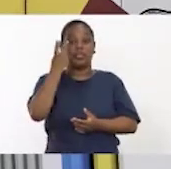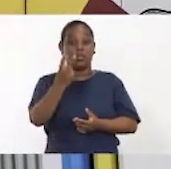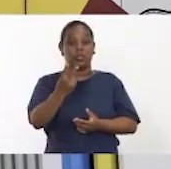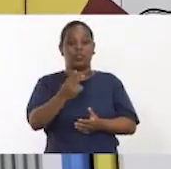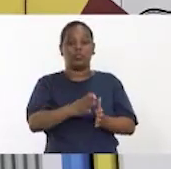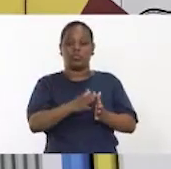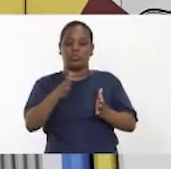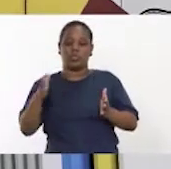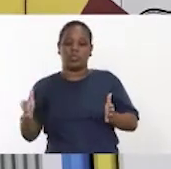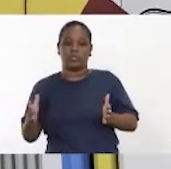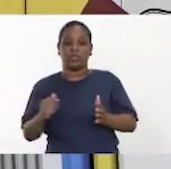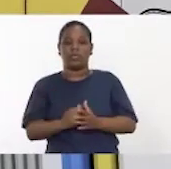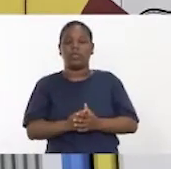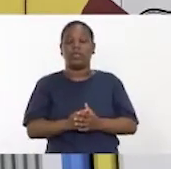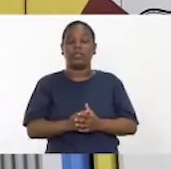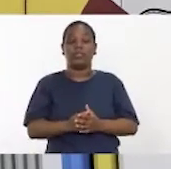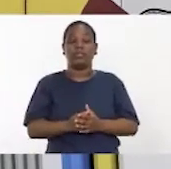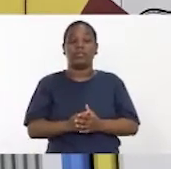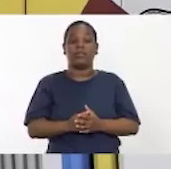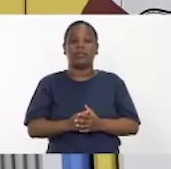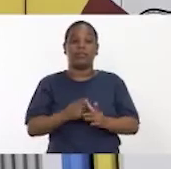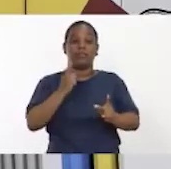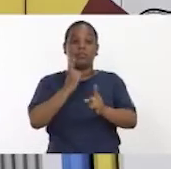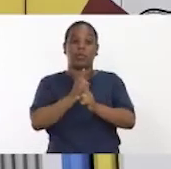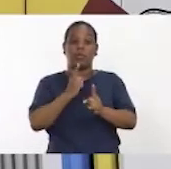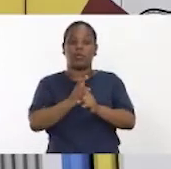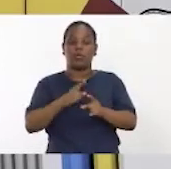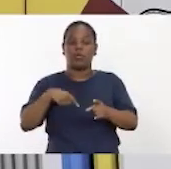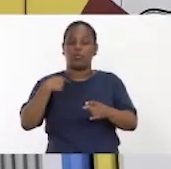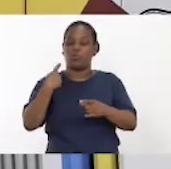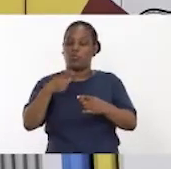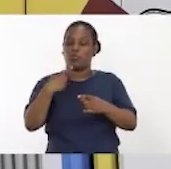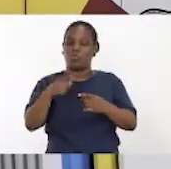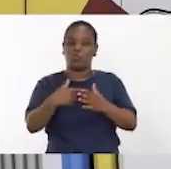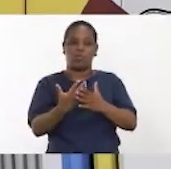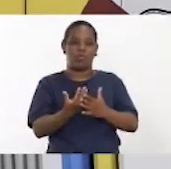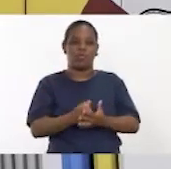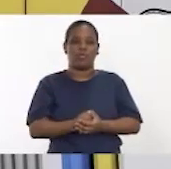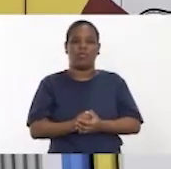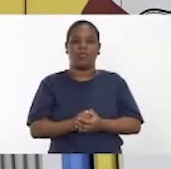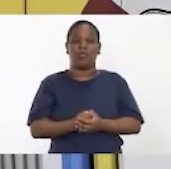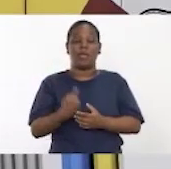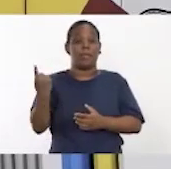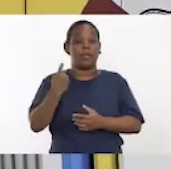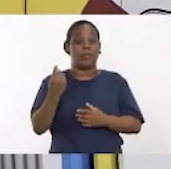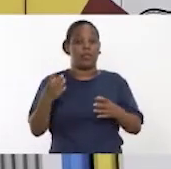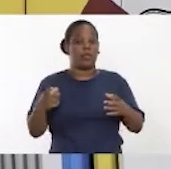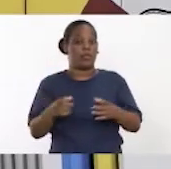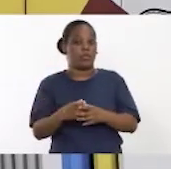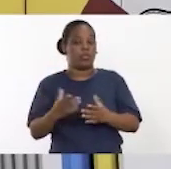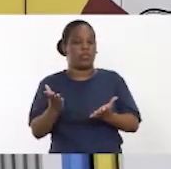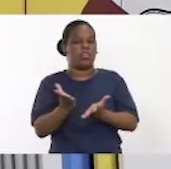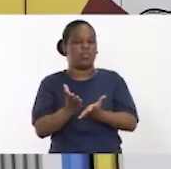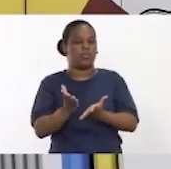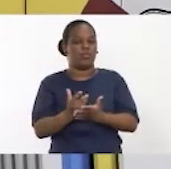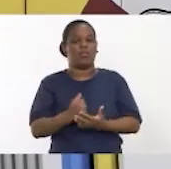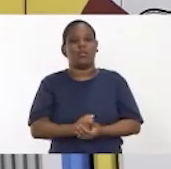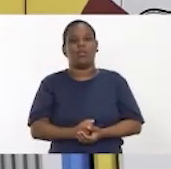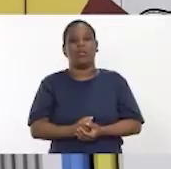Segundo semestre, curso regular y por encuentro. Primera unidad que